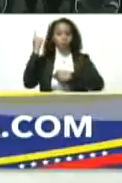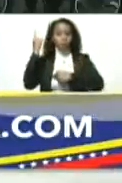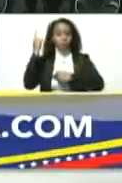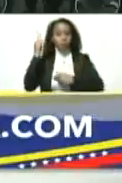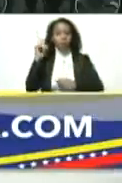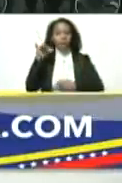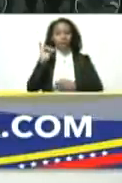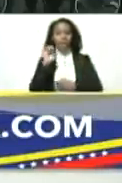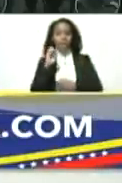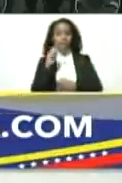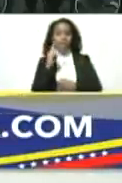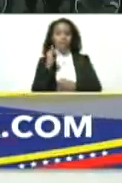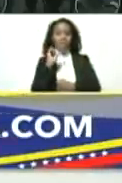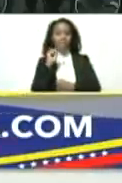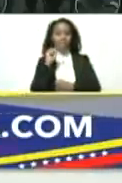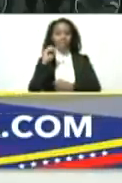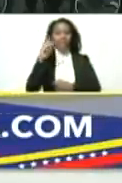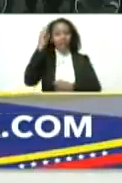Jessy Cabello,